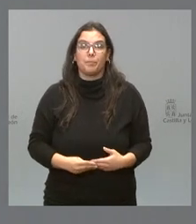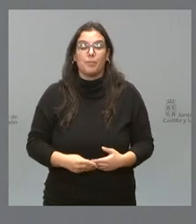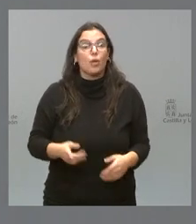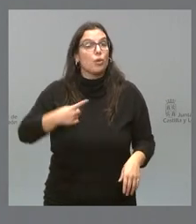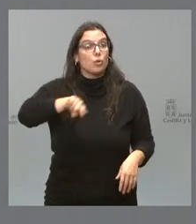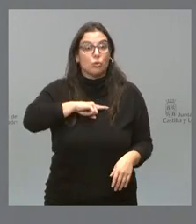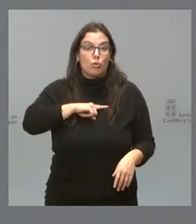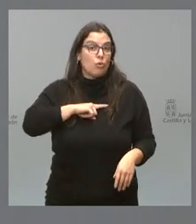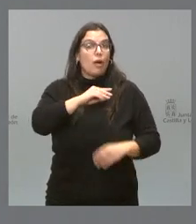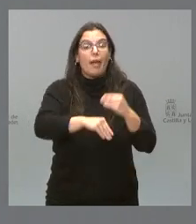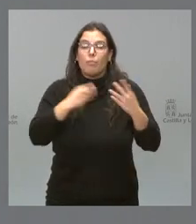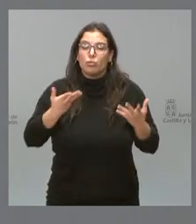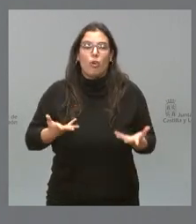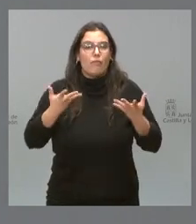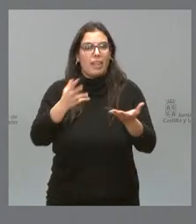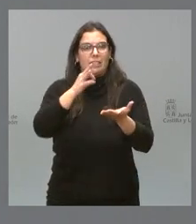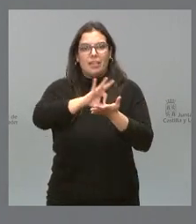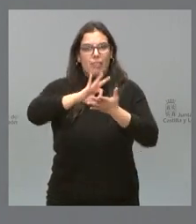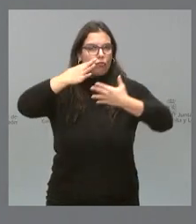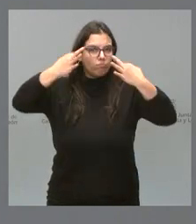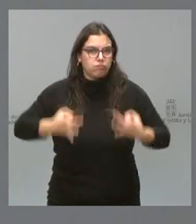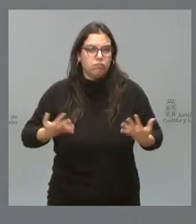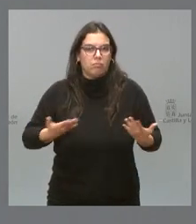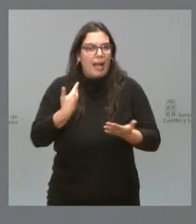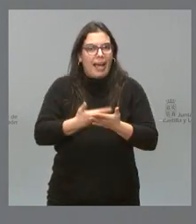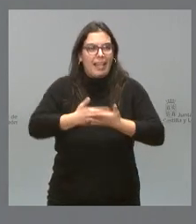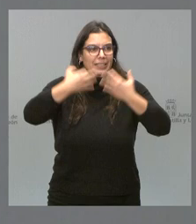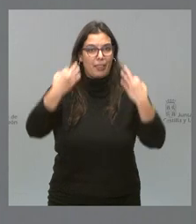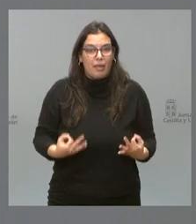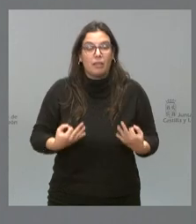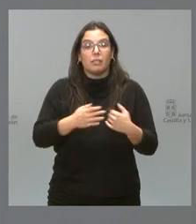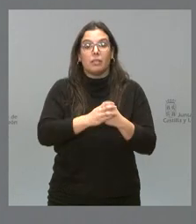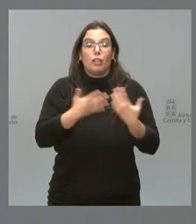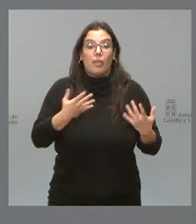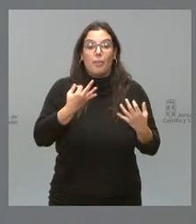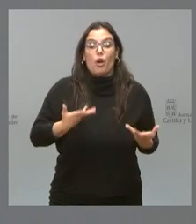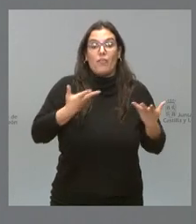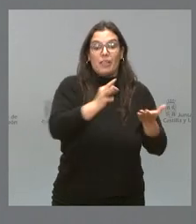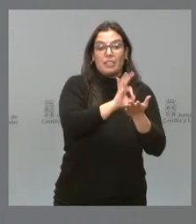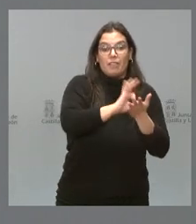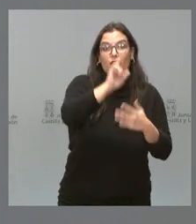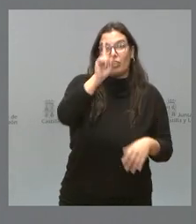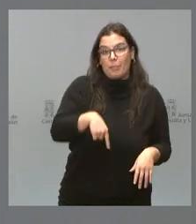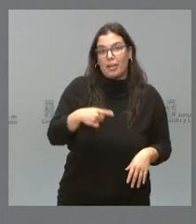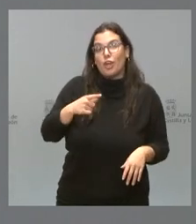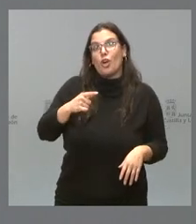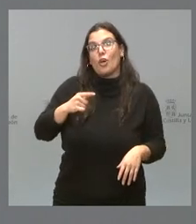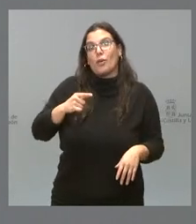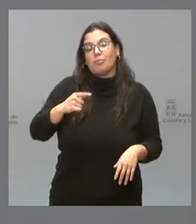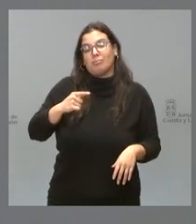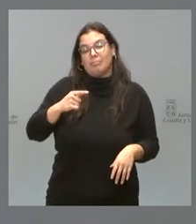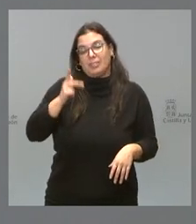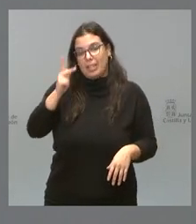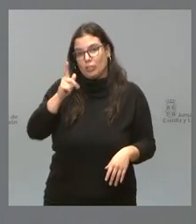lo que hacemos Es garantizar el servicio lógicamente esa garantía del servicio tiene que ser compatible con la posibilidad que tienen que tener Los profesionales